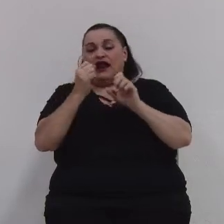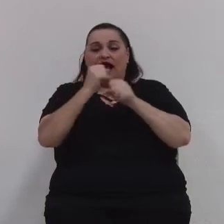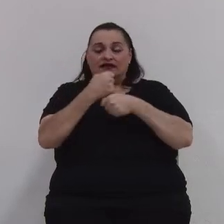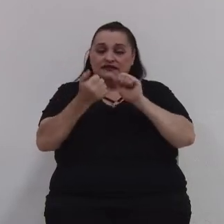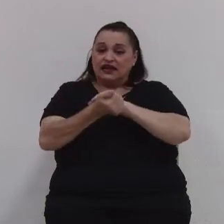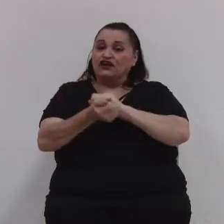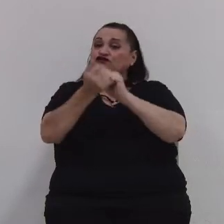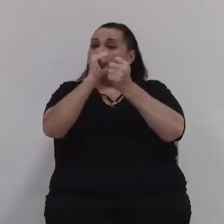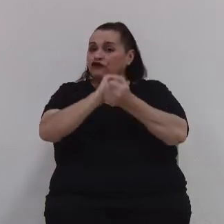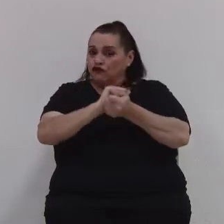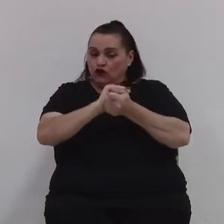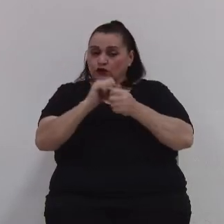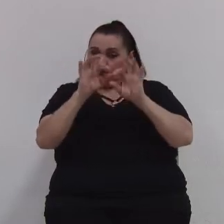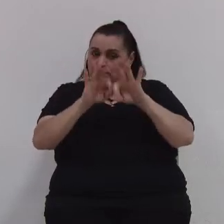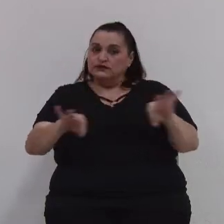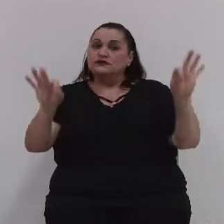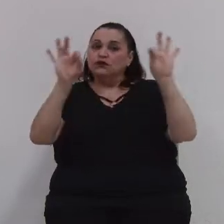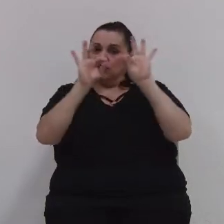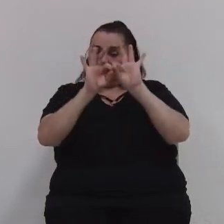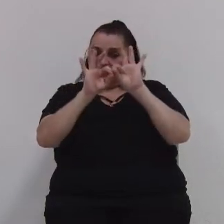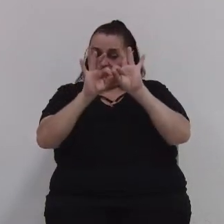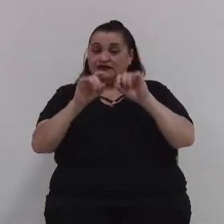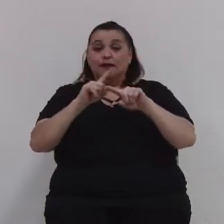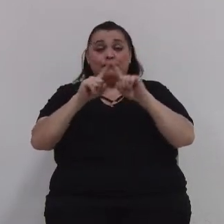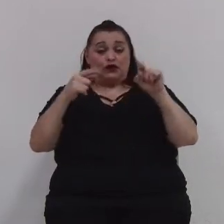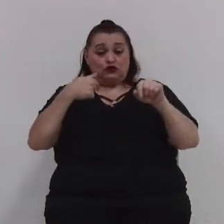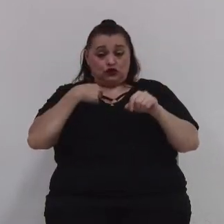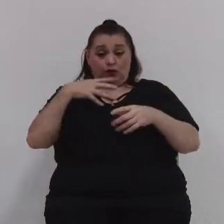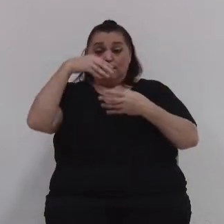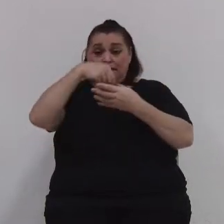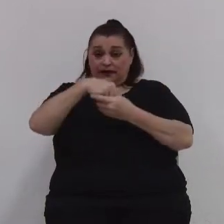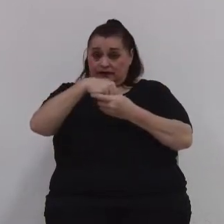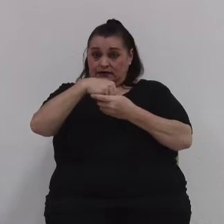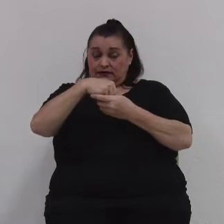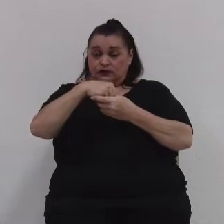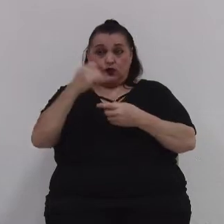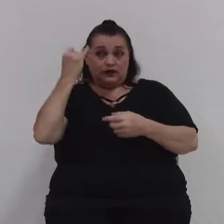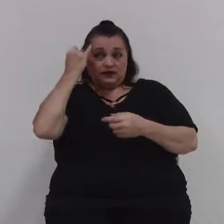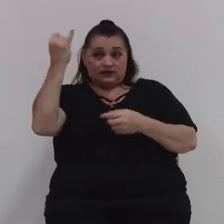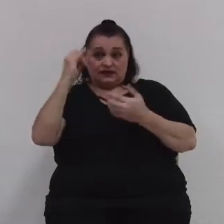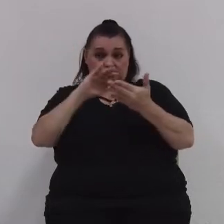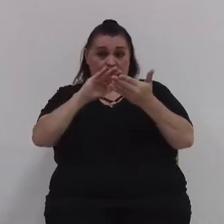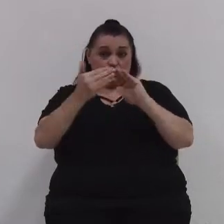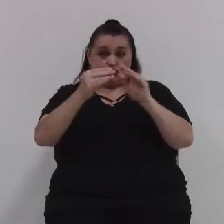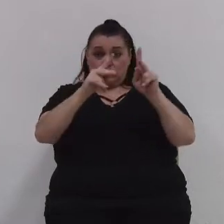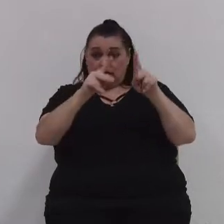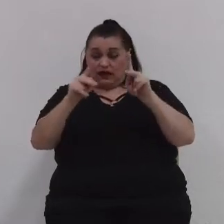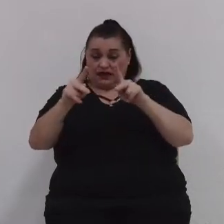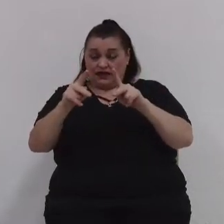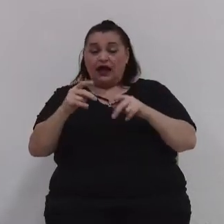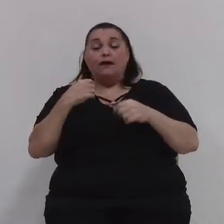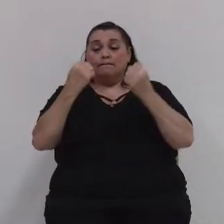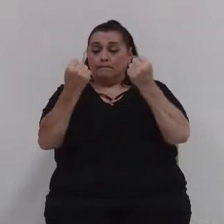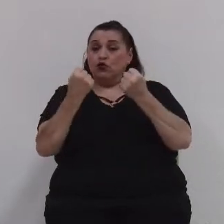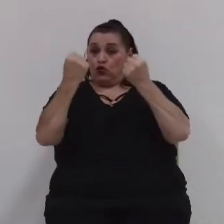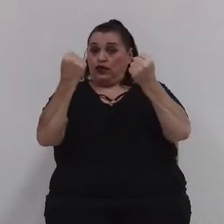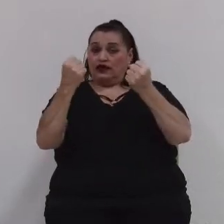reformas importantes. Aún así, pues bueno, pertenezco a una iniciativa ciudadana que se llama Poder Ciudadano, ya